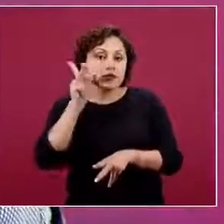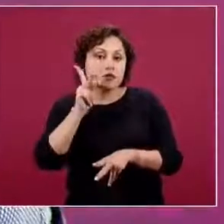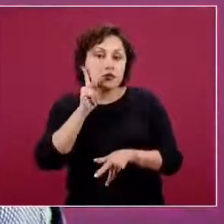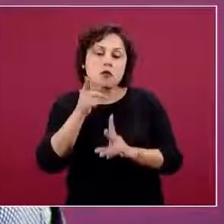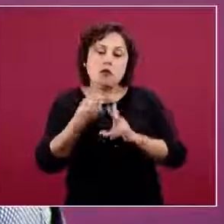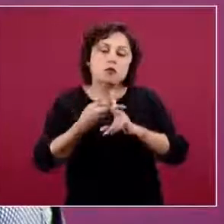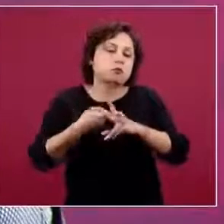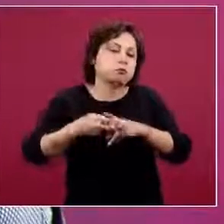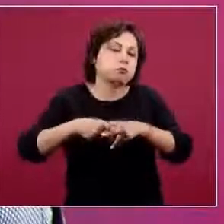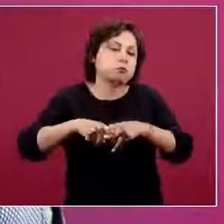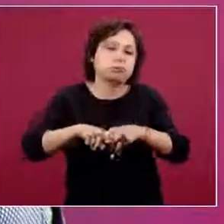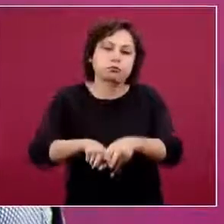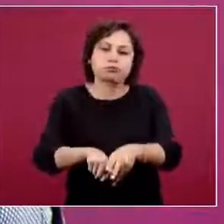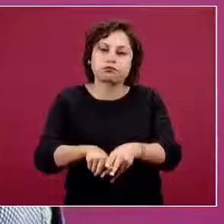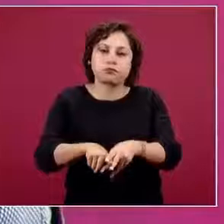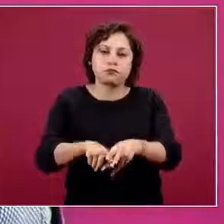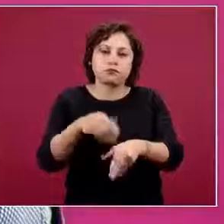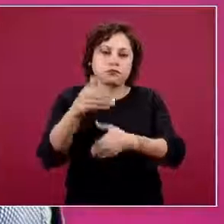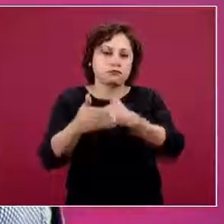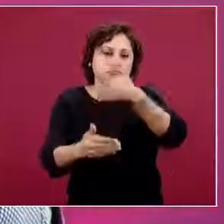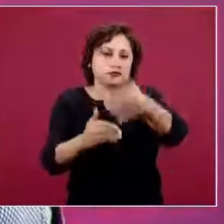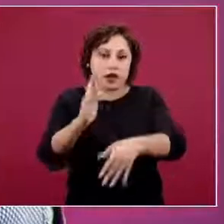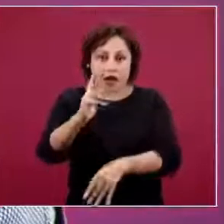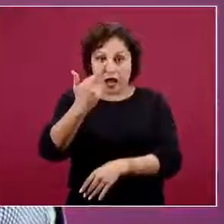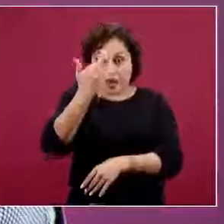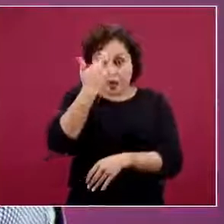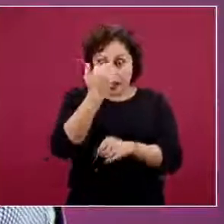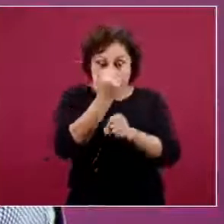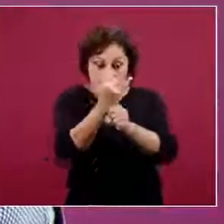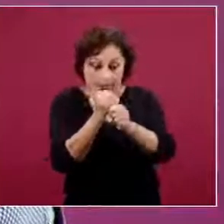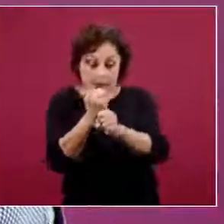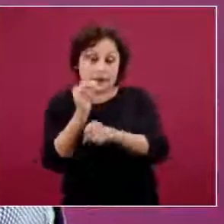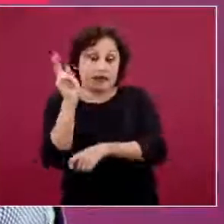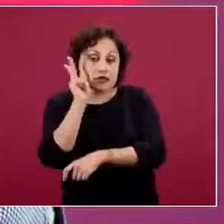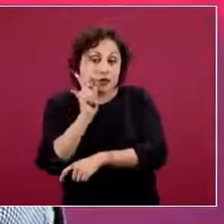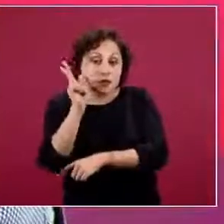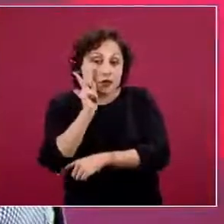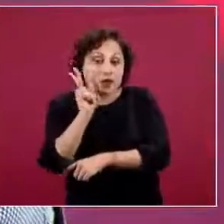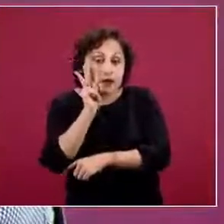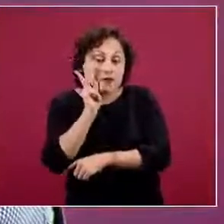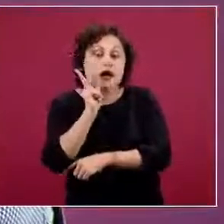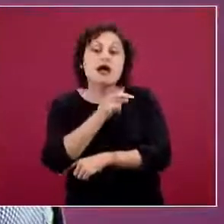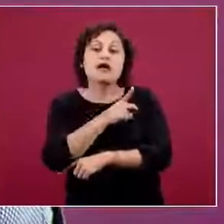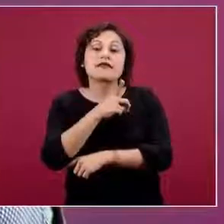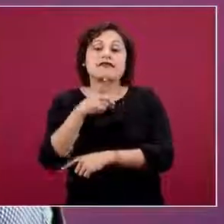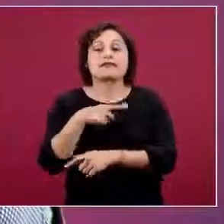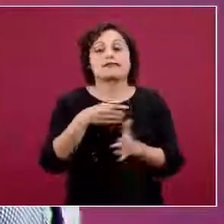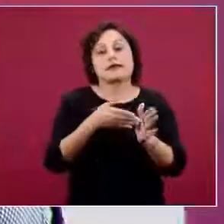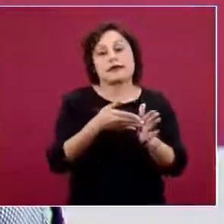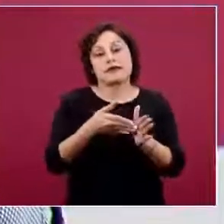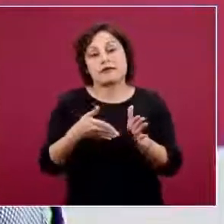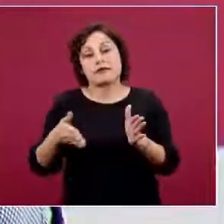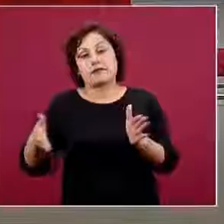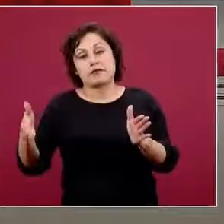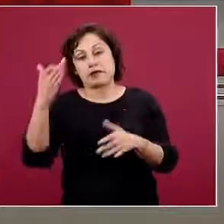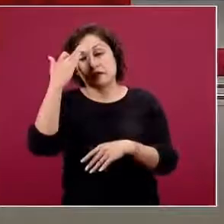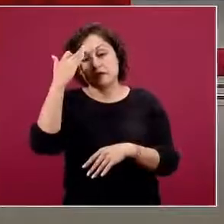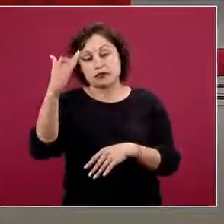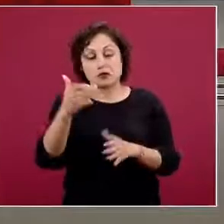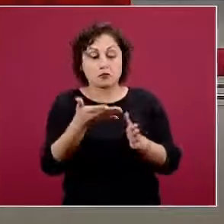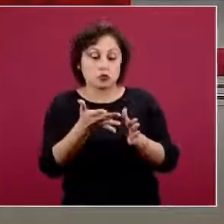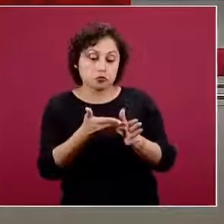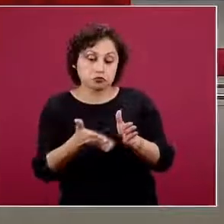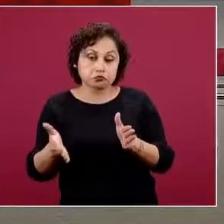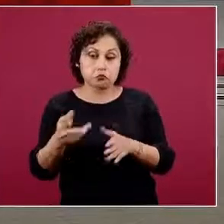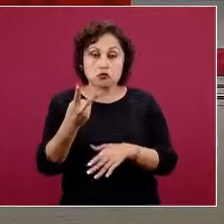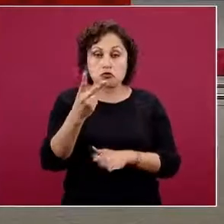tempranas. Recordemos que estos ensayos deben de tener por lo menos temporalidades que van al menos de 2